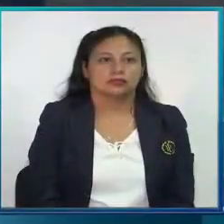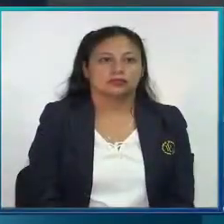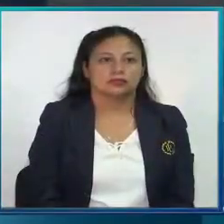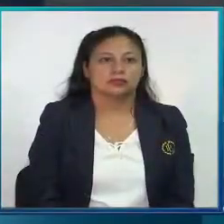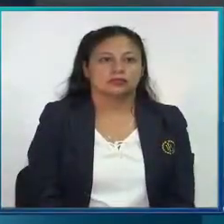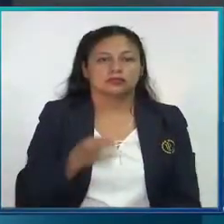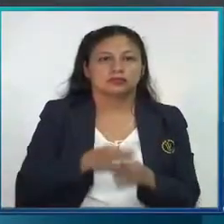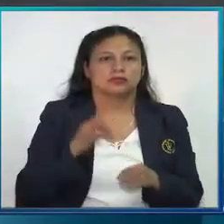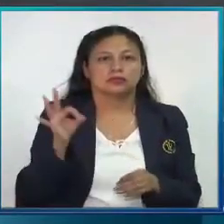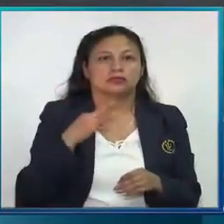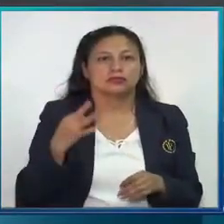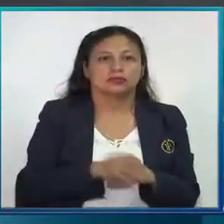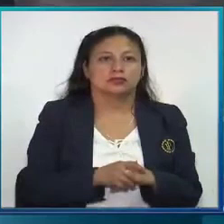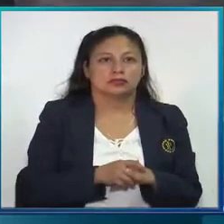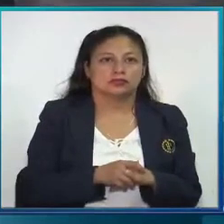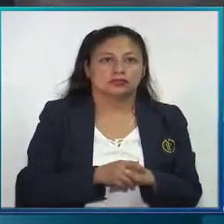Punto tercero,